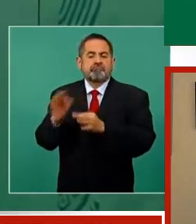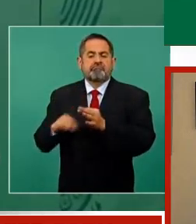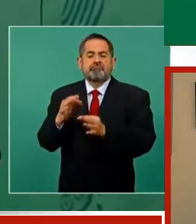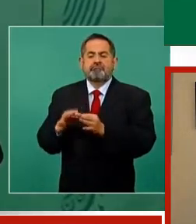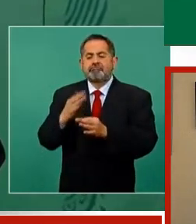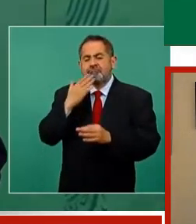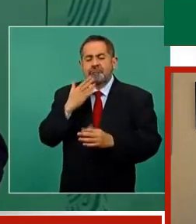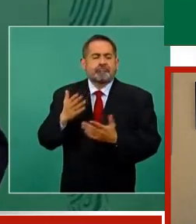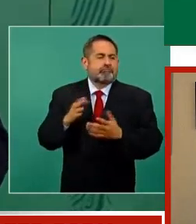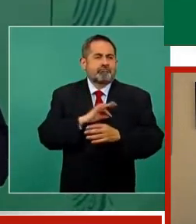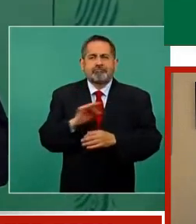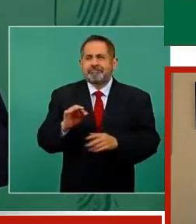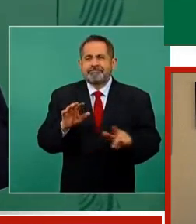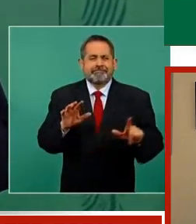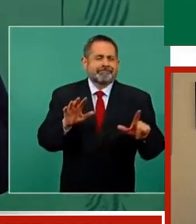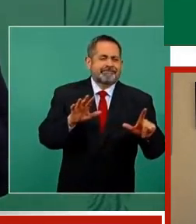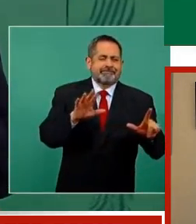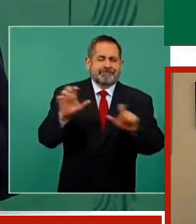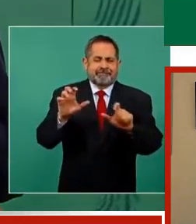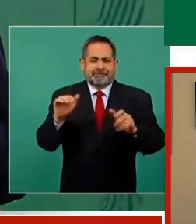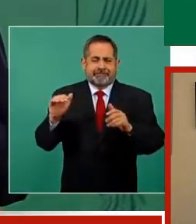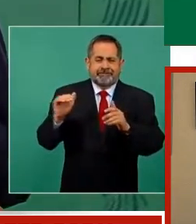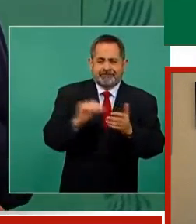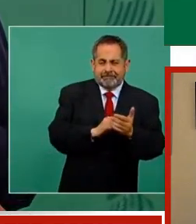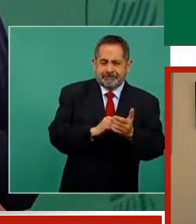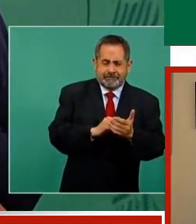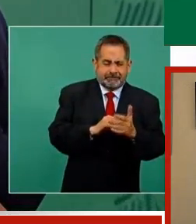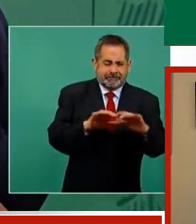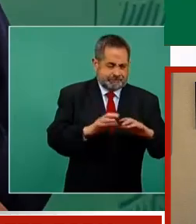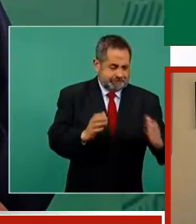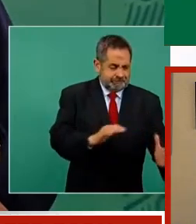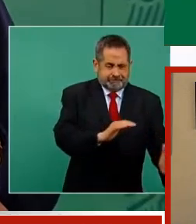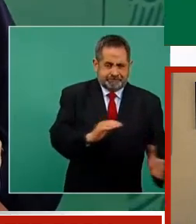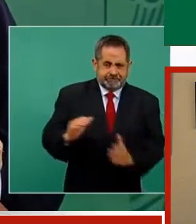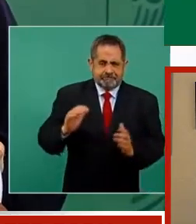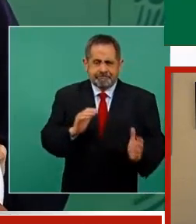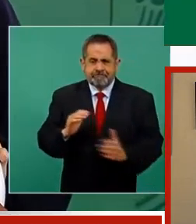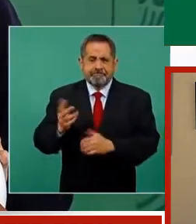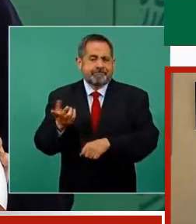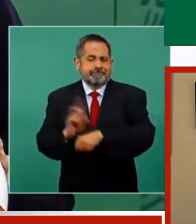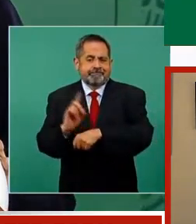alrededor de 700 mil barriles diarios